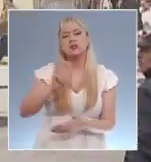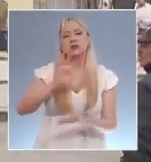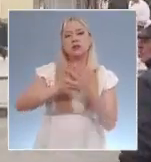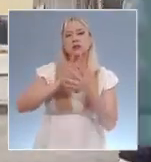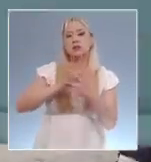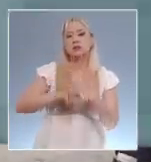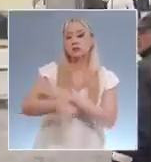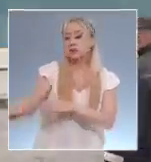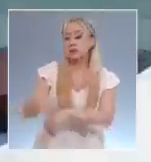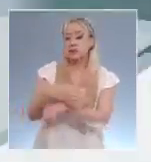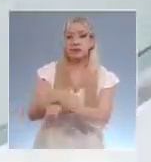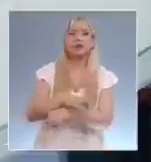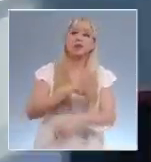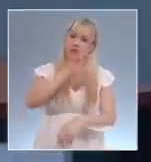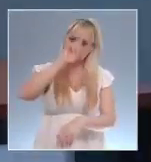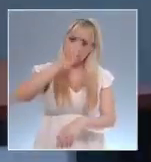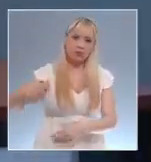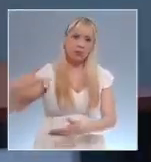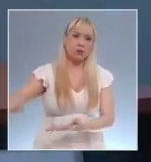Rodríguez.